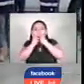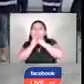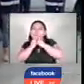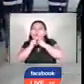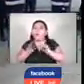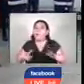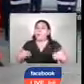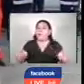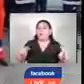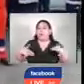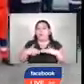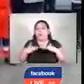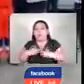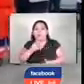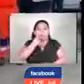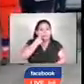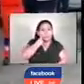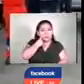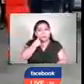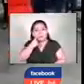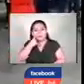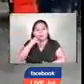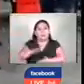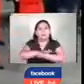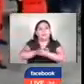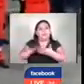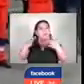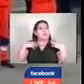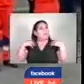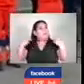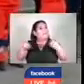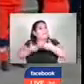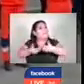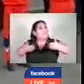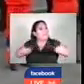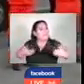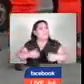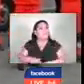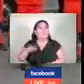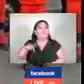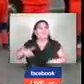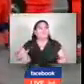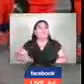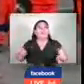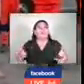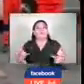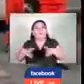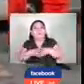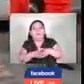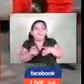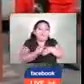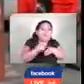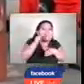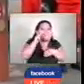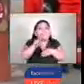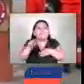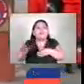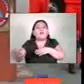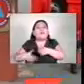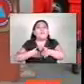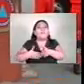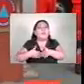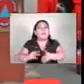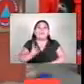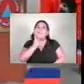por supuesto también vigilar que se estén cumpliendo medidas de bioseguridad. Este dispositivo se activará el